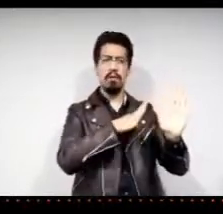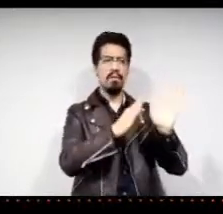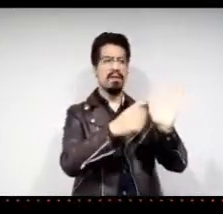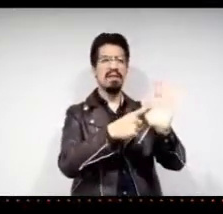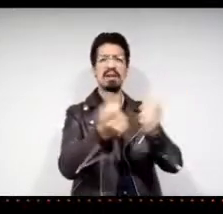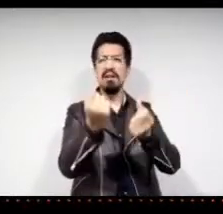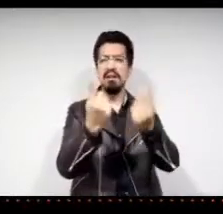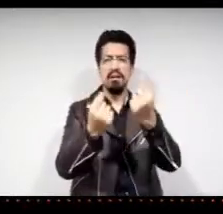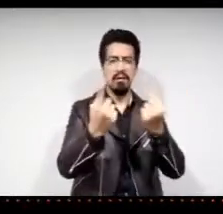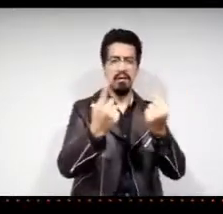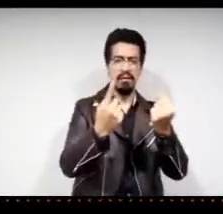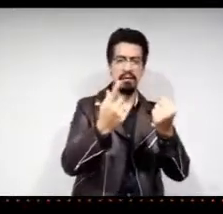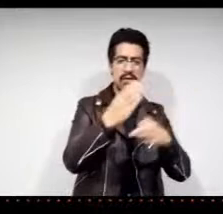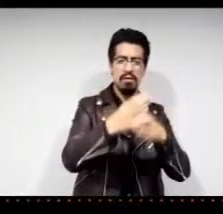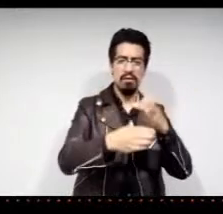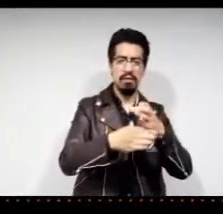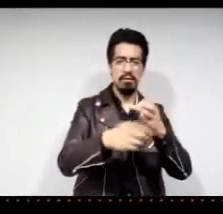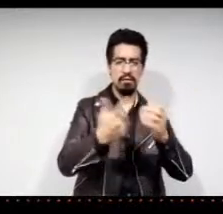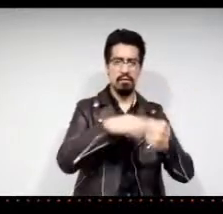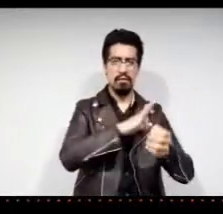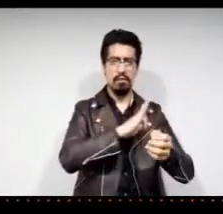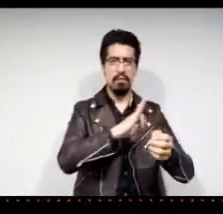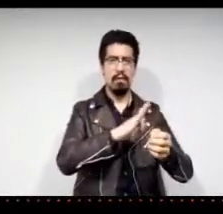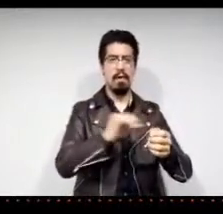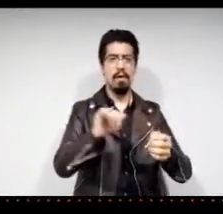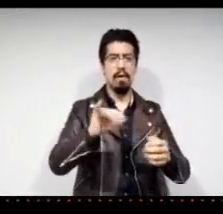puede? Sí se puede, ok.